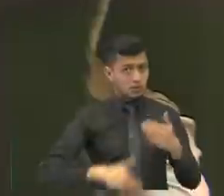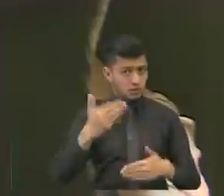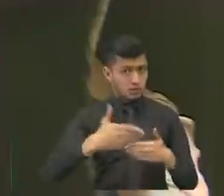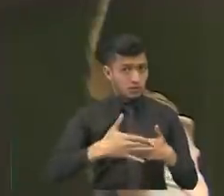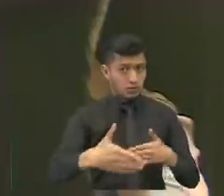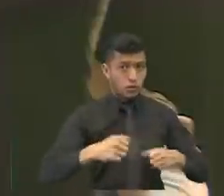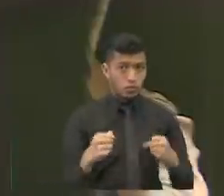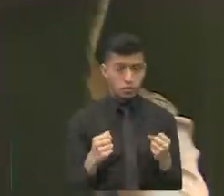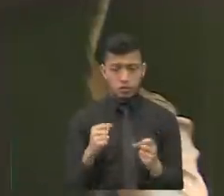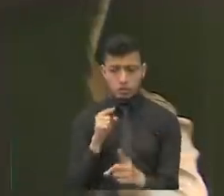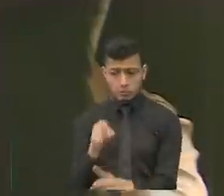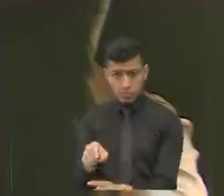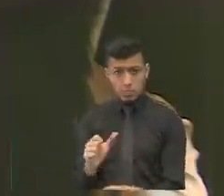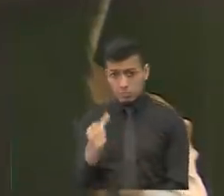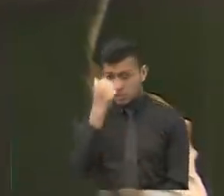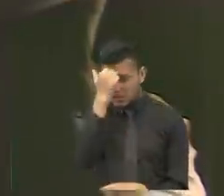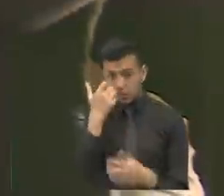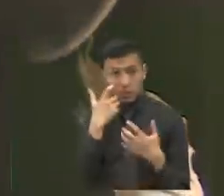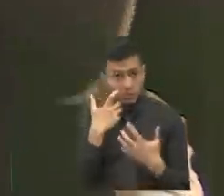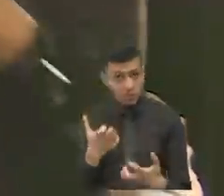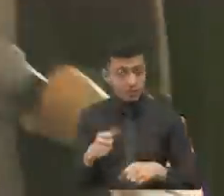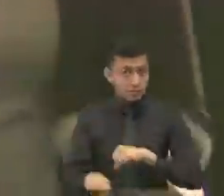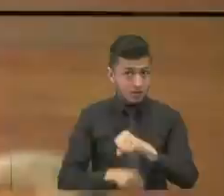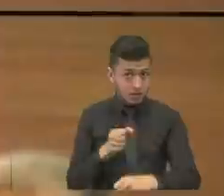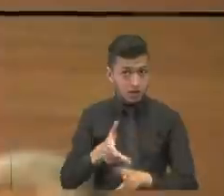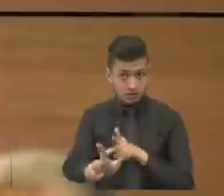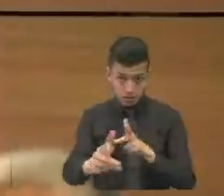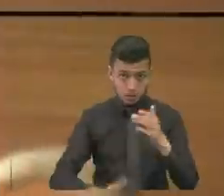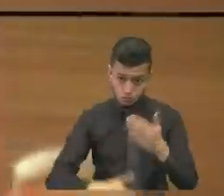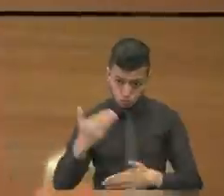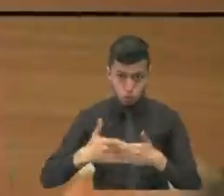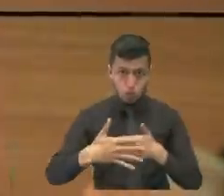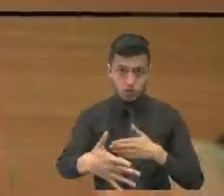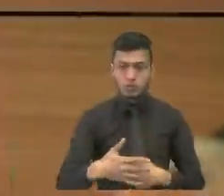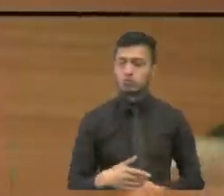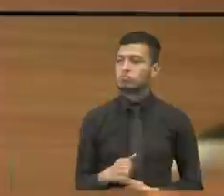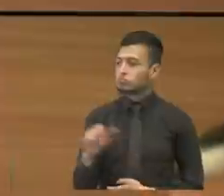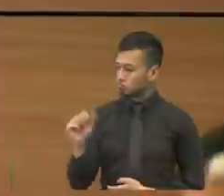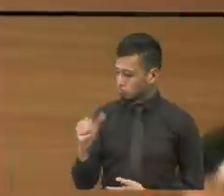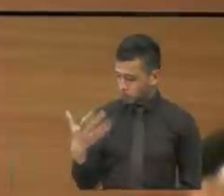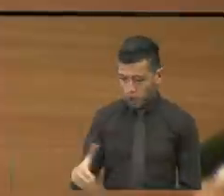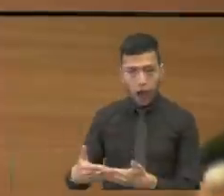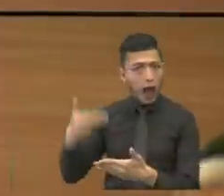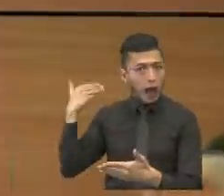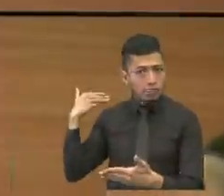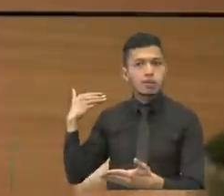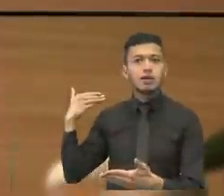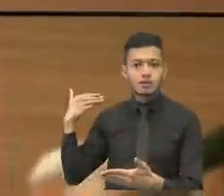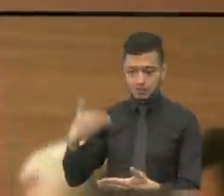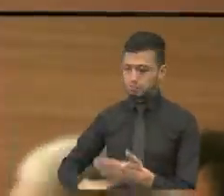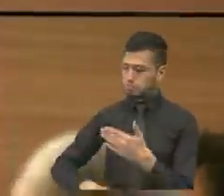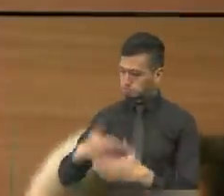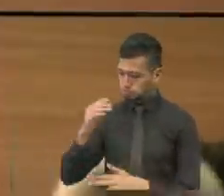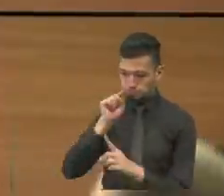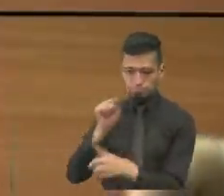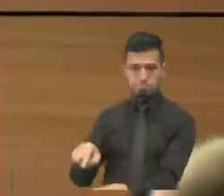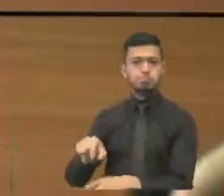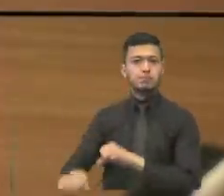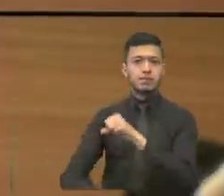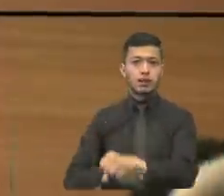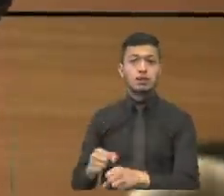va a priorizar el uso de la bicicleta? Sin duda. Bogotá ya entró. Lo que va a hacer es continuar. Bogotá